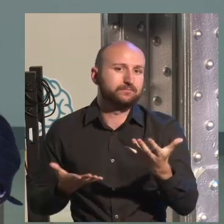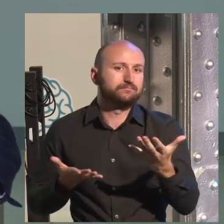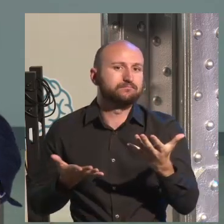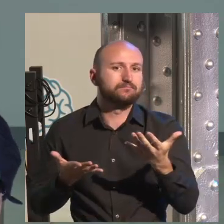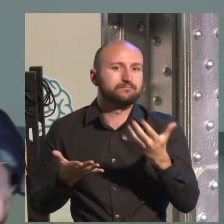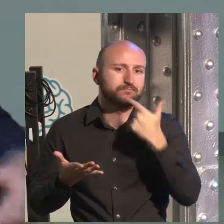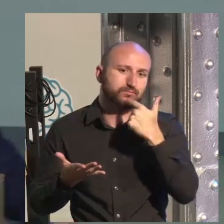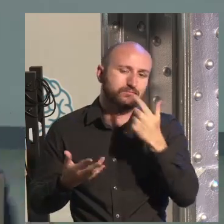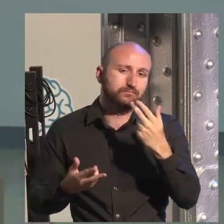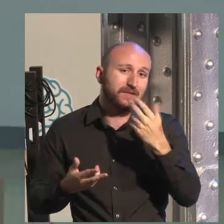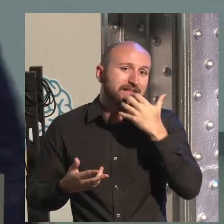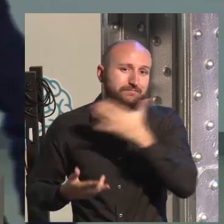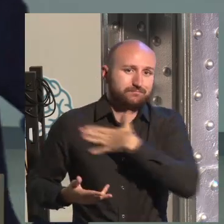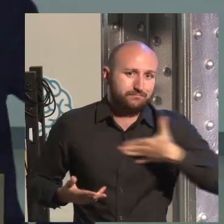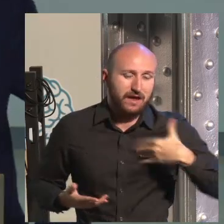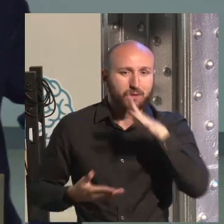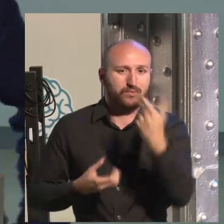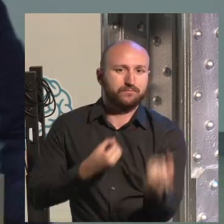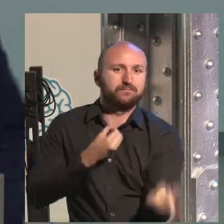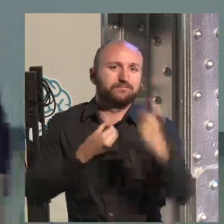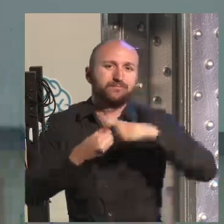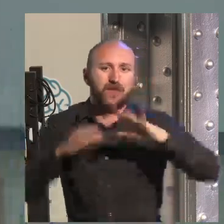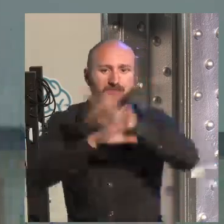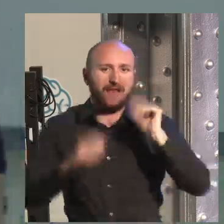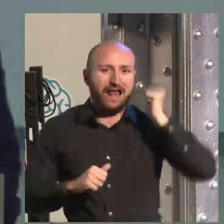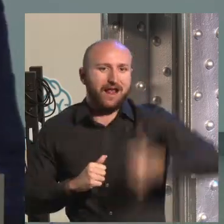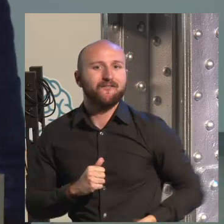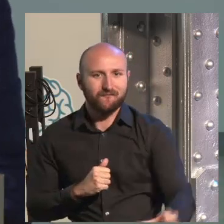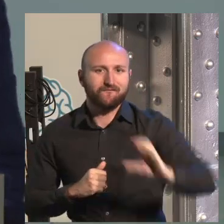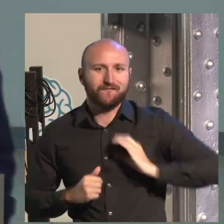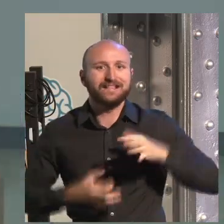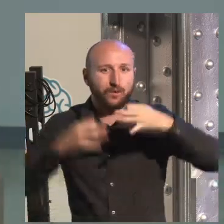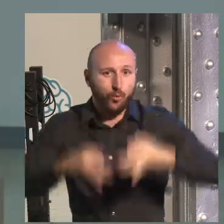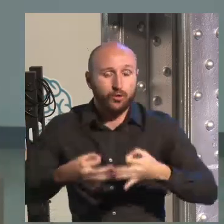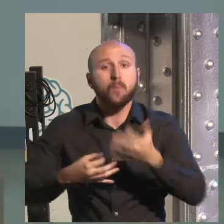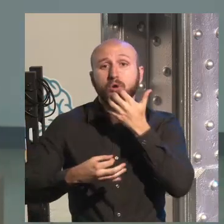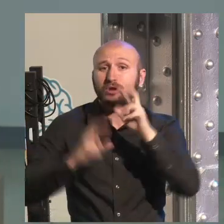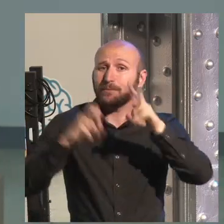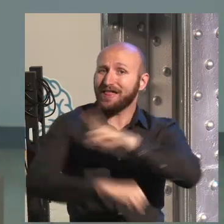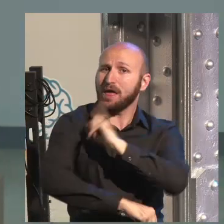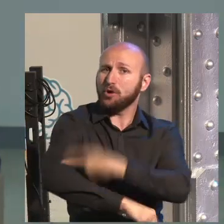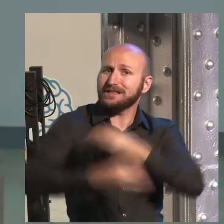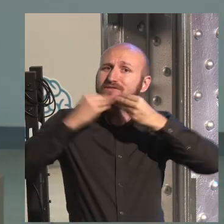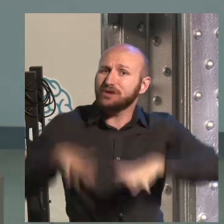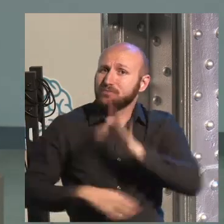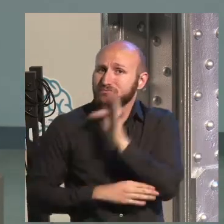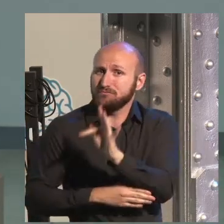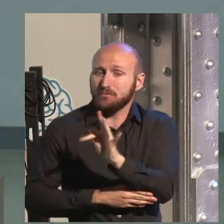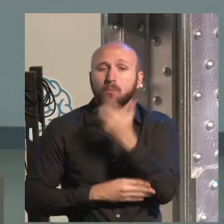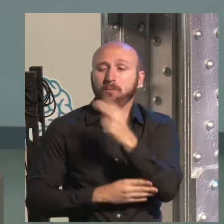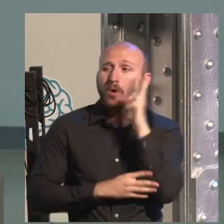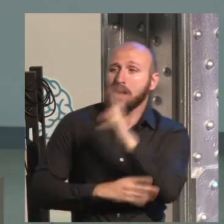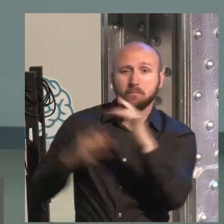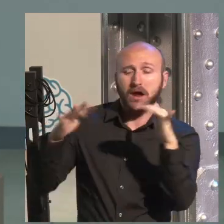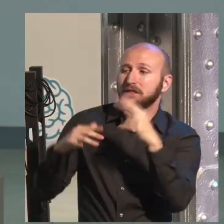que pretendéis, pues podéis haceros muy ricos. Los deportes son buenas historias. Uno se queda hasta el final de un partido para ver